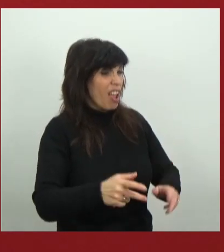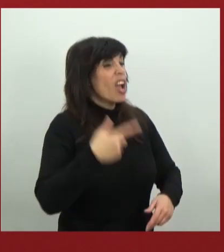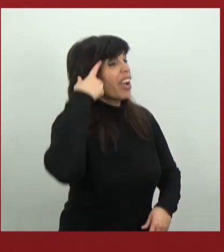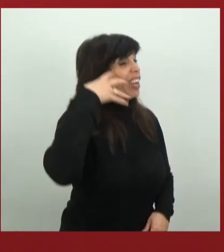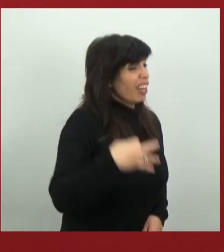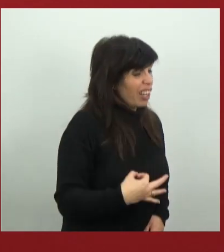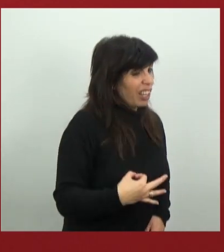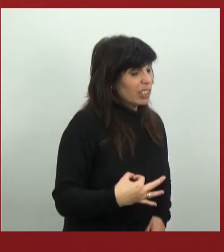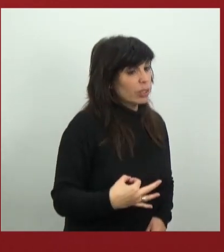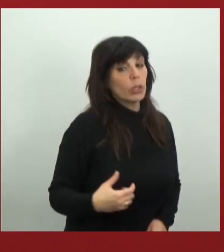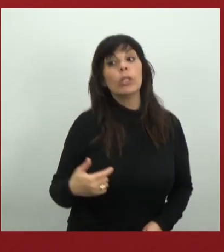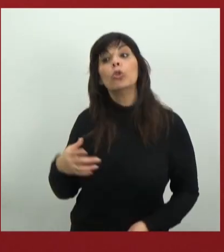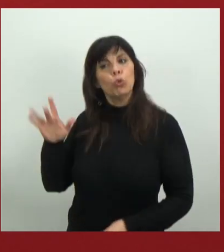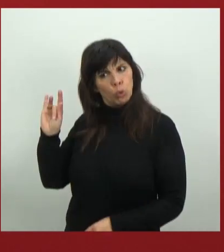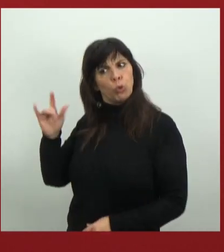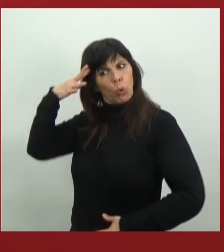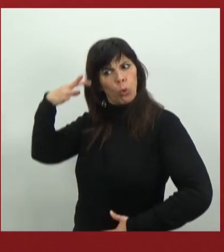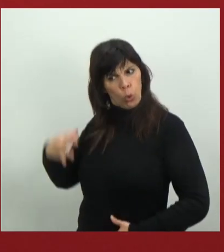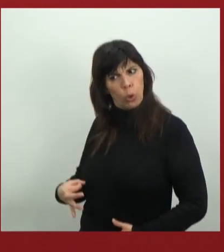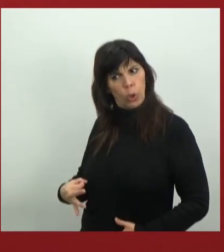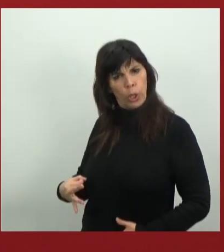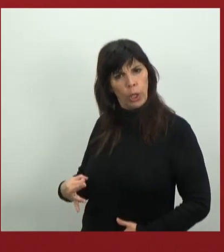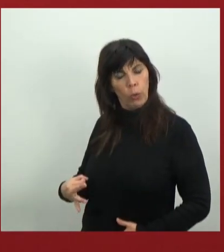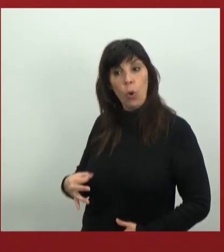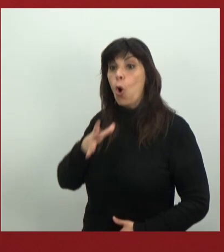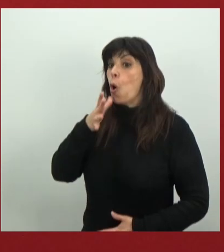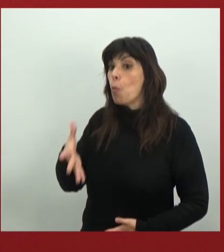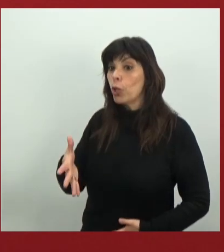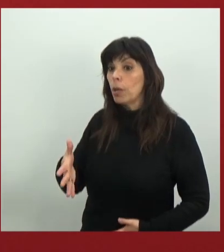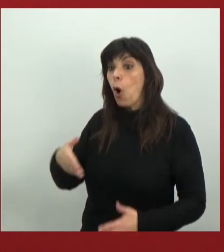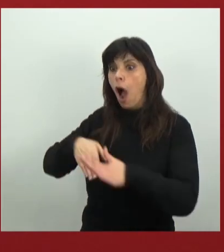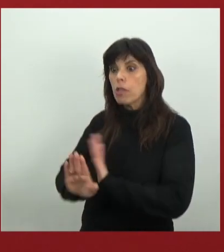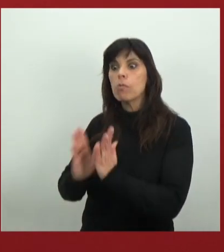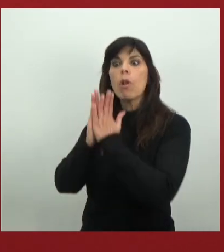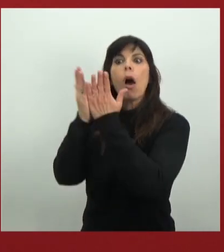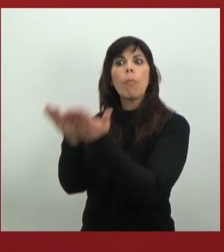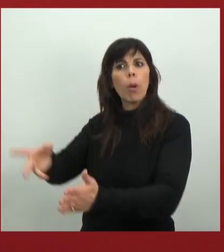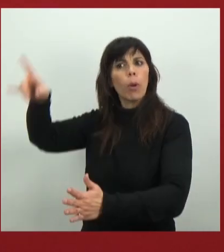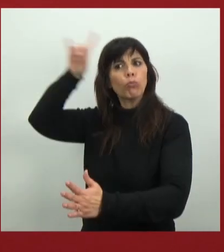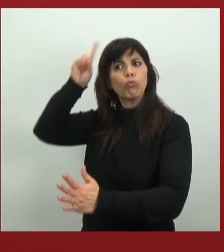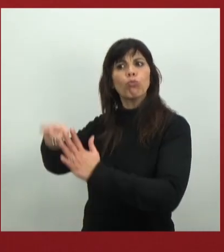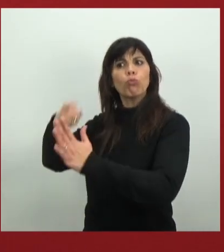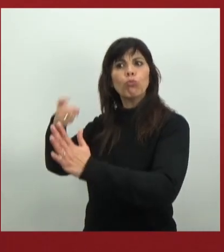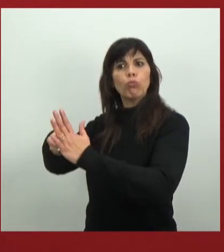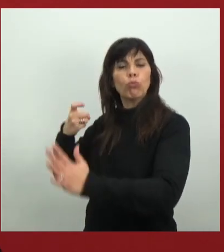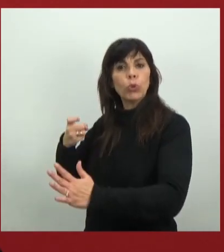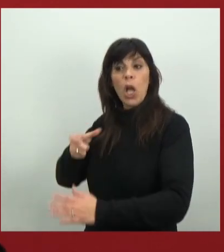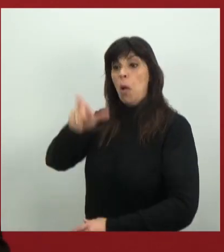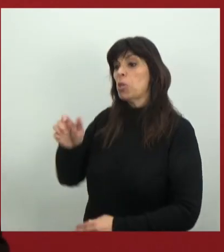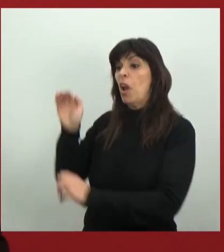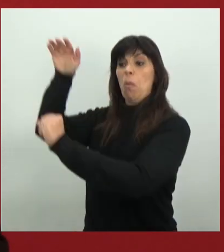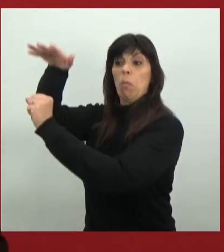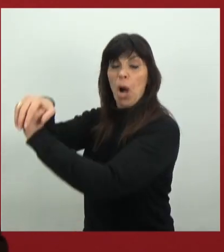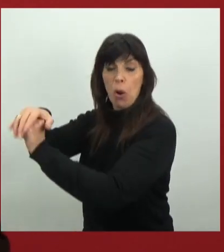de la palabra que de la liberación que tú me puedes traer. Porque dice la Biblia en Juan